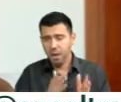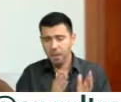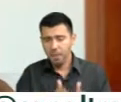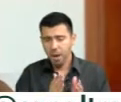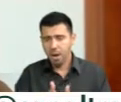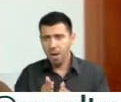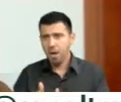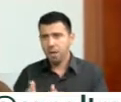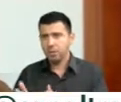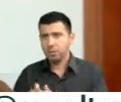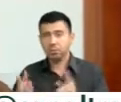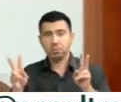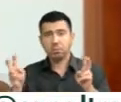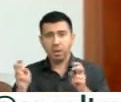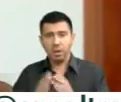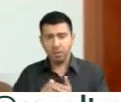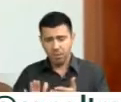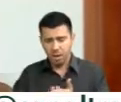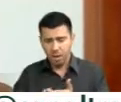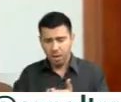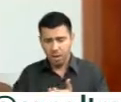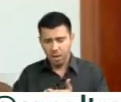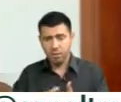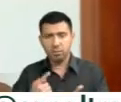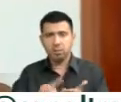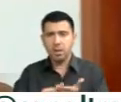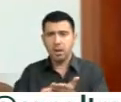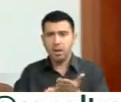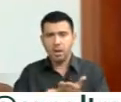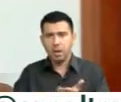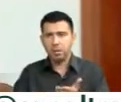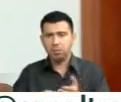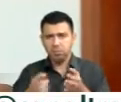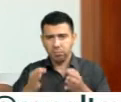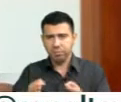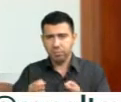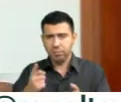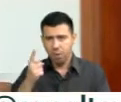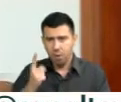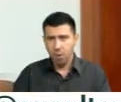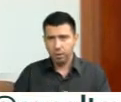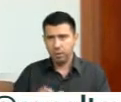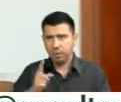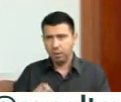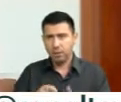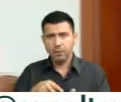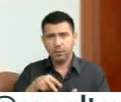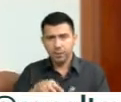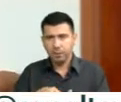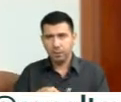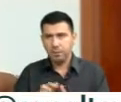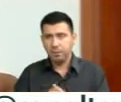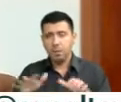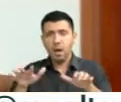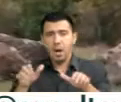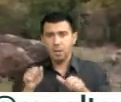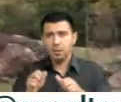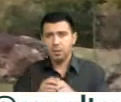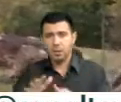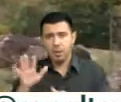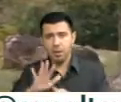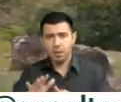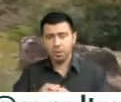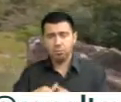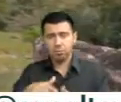a este tema vamos a tener un plan de ordenamiento en firme con el aval de la asamblea del departamento